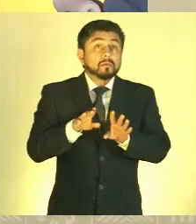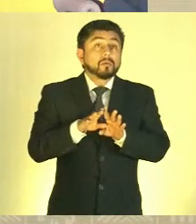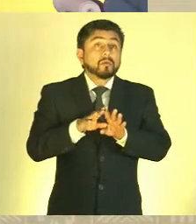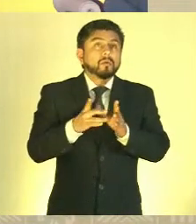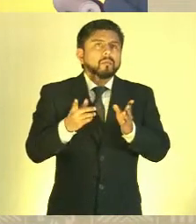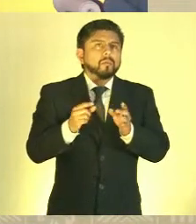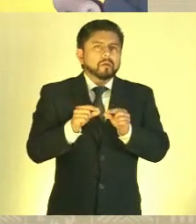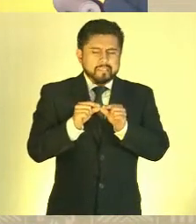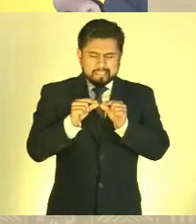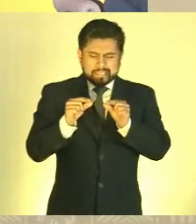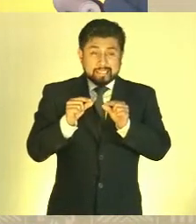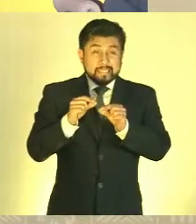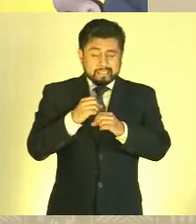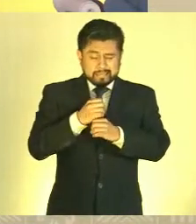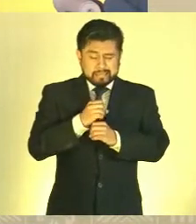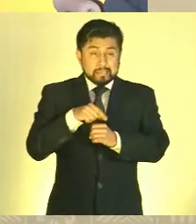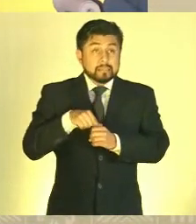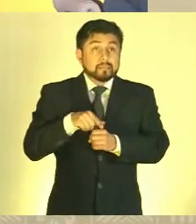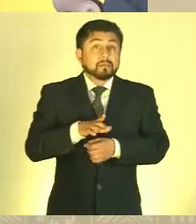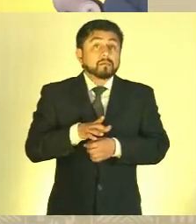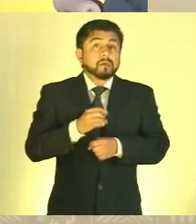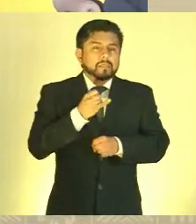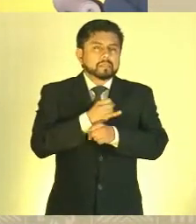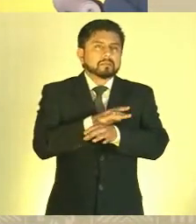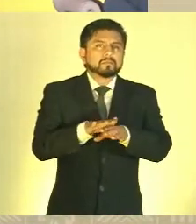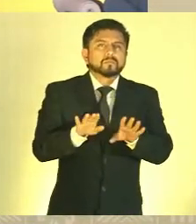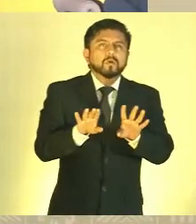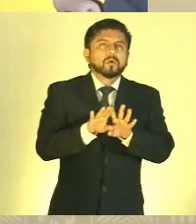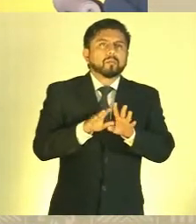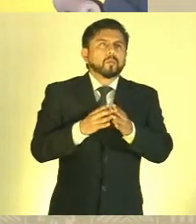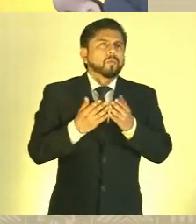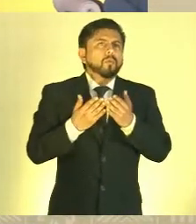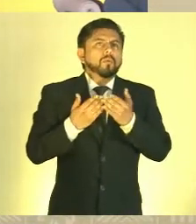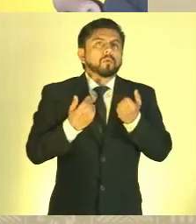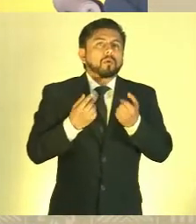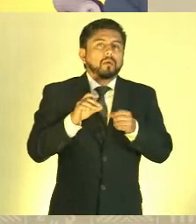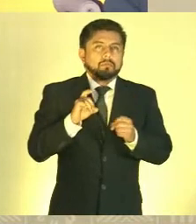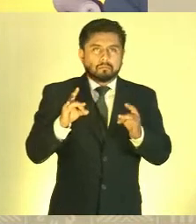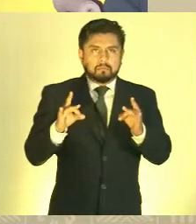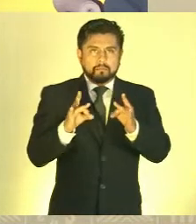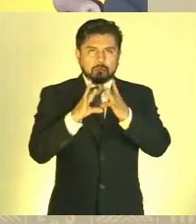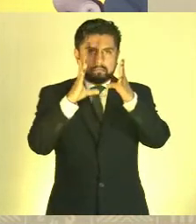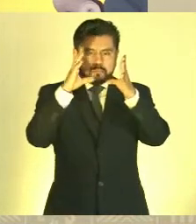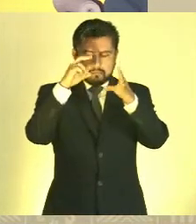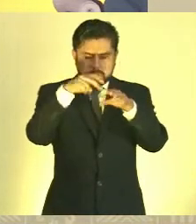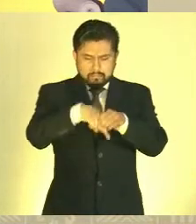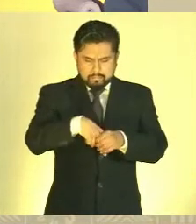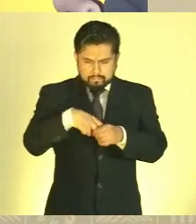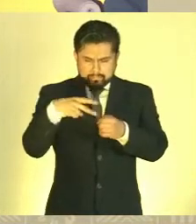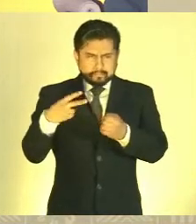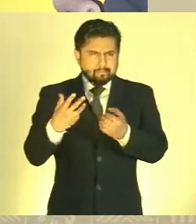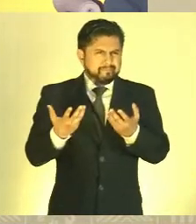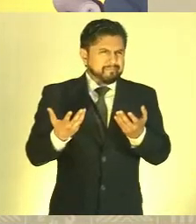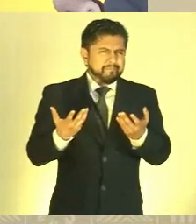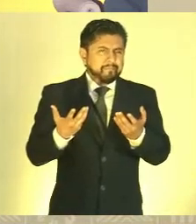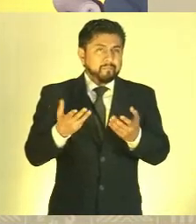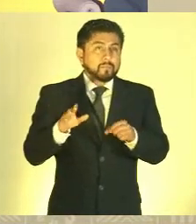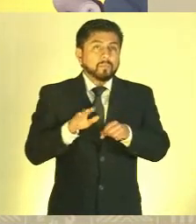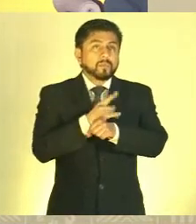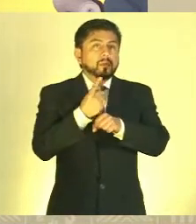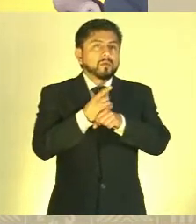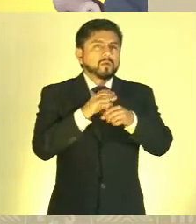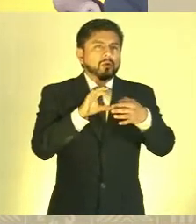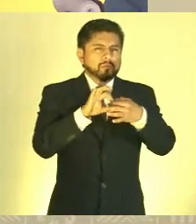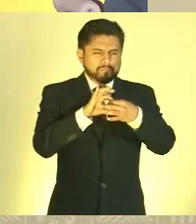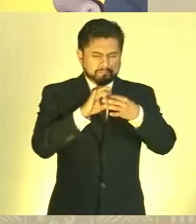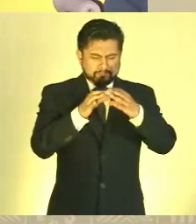millonésimas de centímetros, es decir, prácticamente inexistentes, pero que además se configuran en anillos